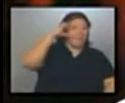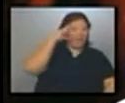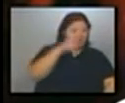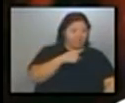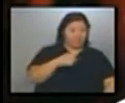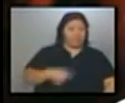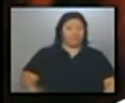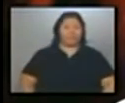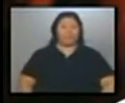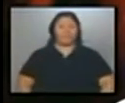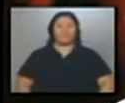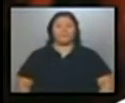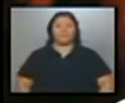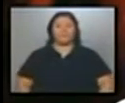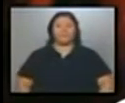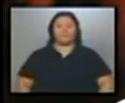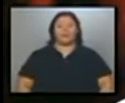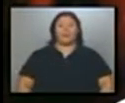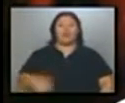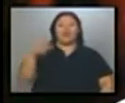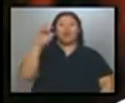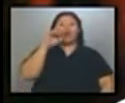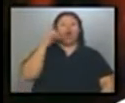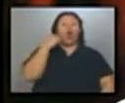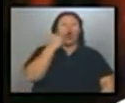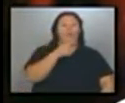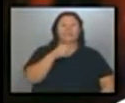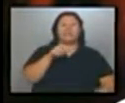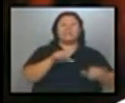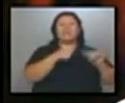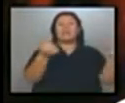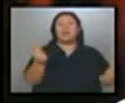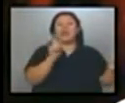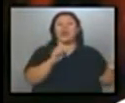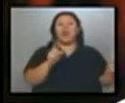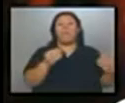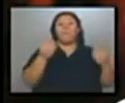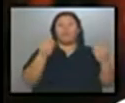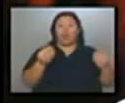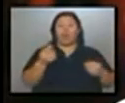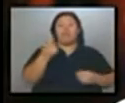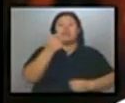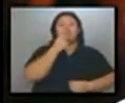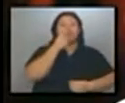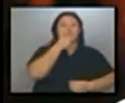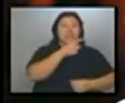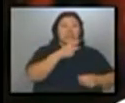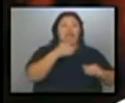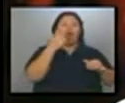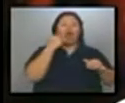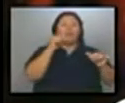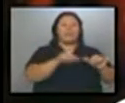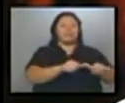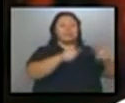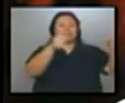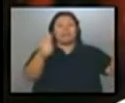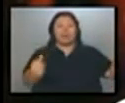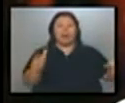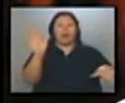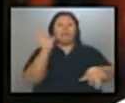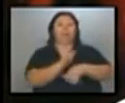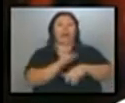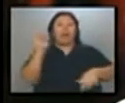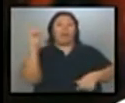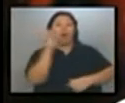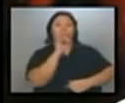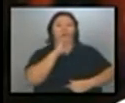ahora, todavía el productor de Tinelli no la deja ahora, porque quedaría como el hombre que fue engañado, que está esperando que avance un poquito el